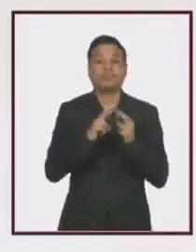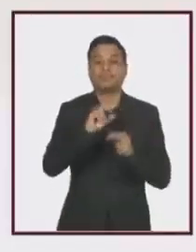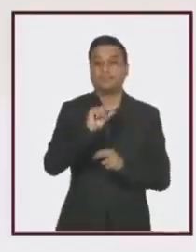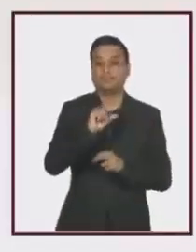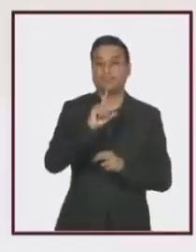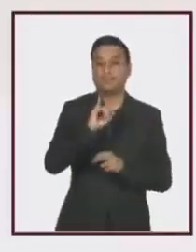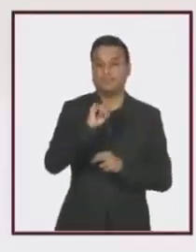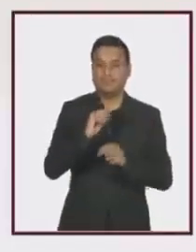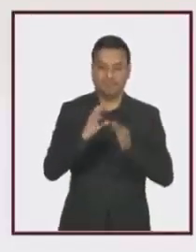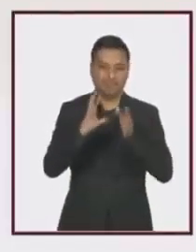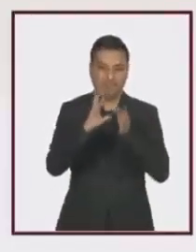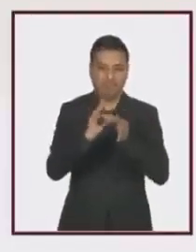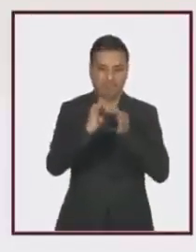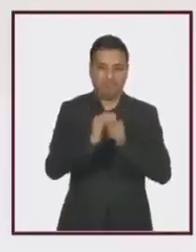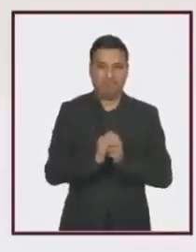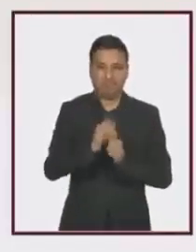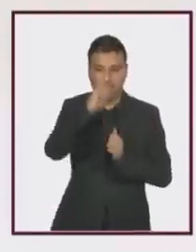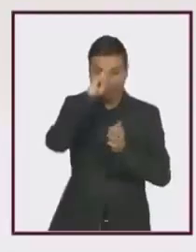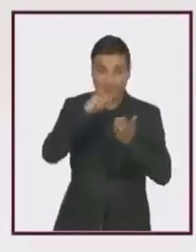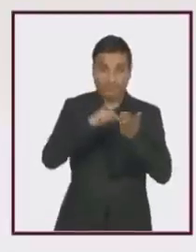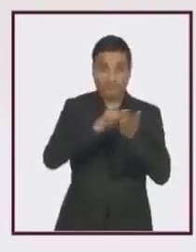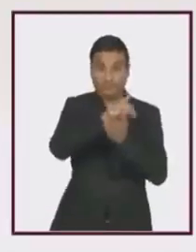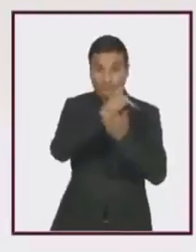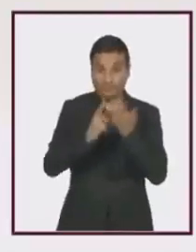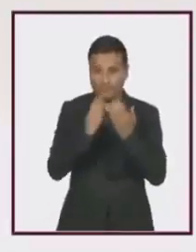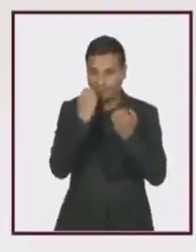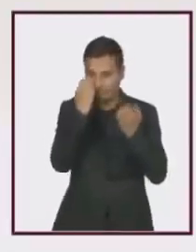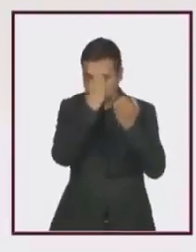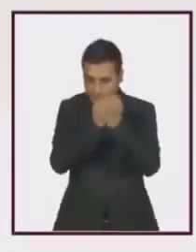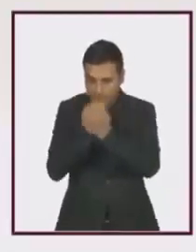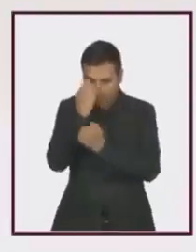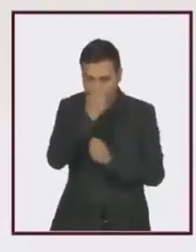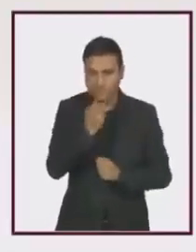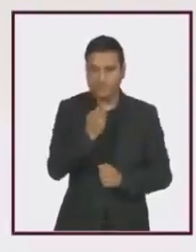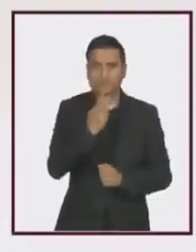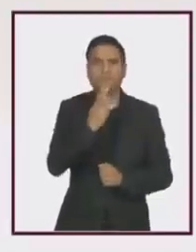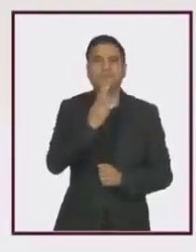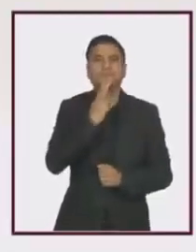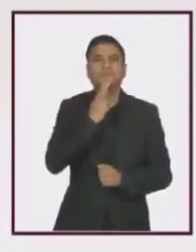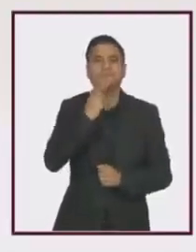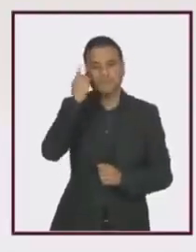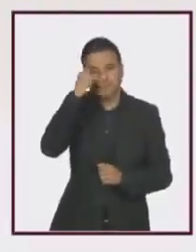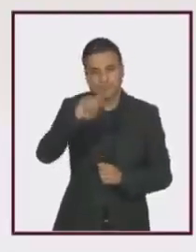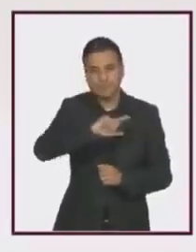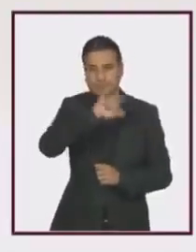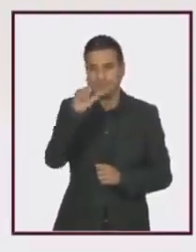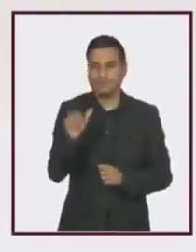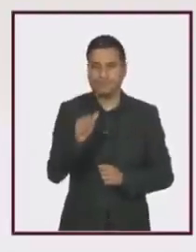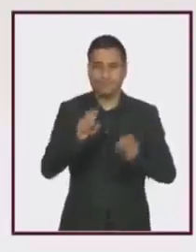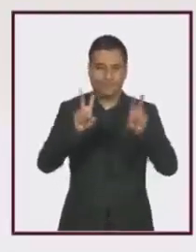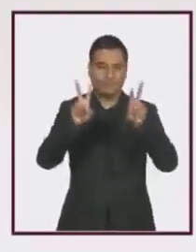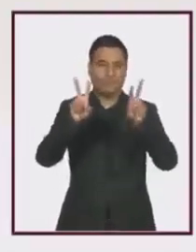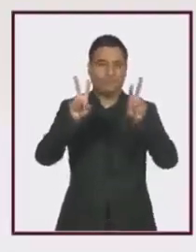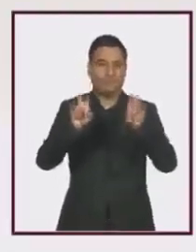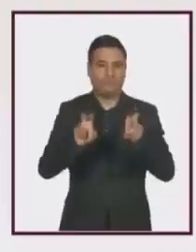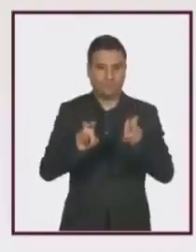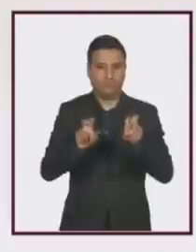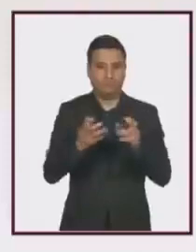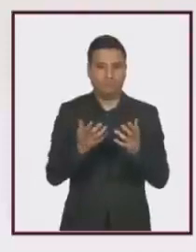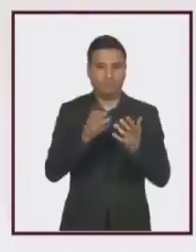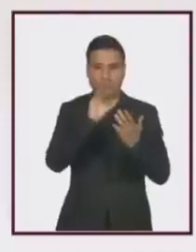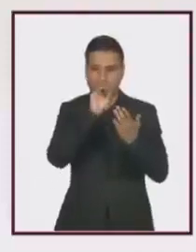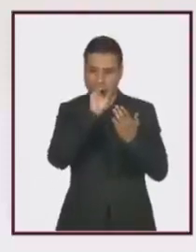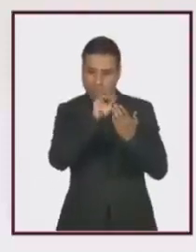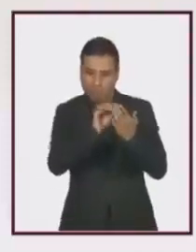Alicia. Dice, creo que el programa analítico será la base para seleccionar los contenidos necesarios de acuerdo a las